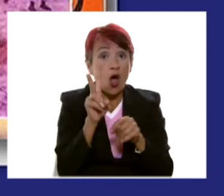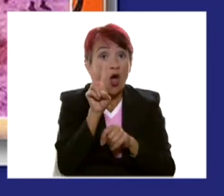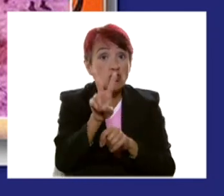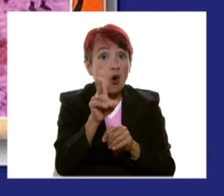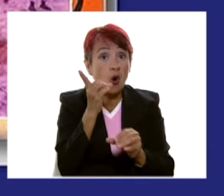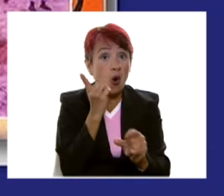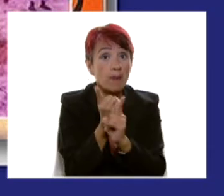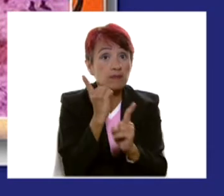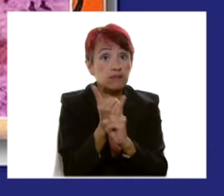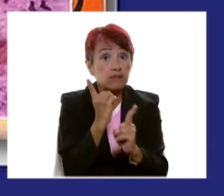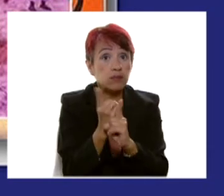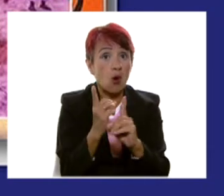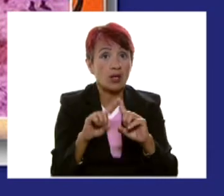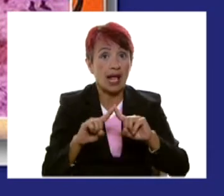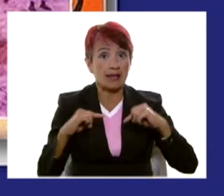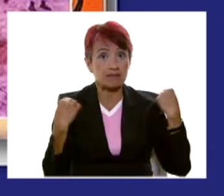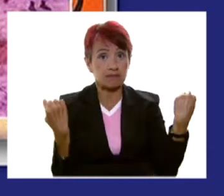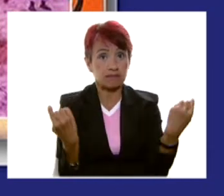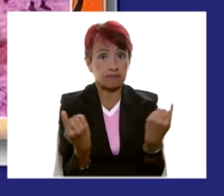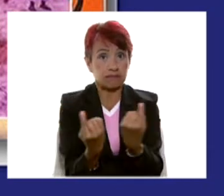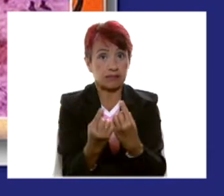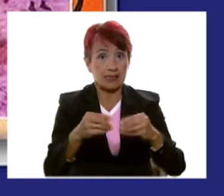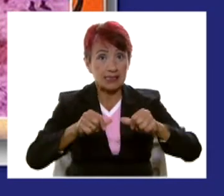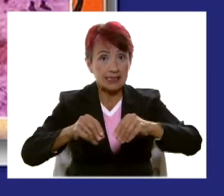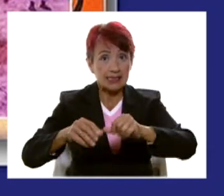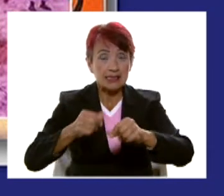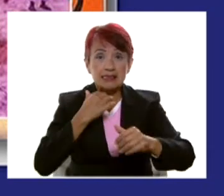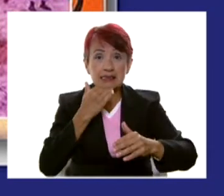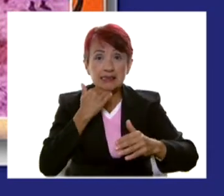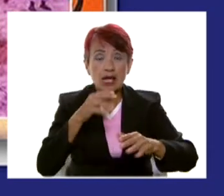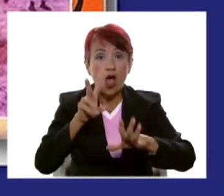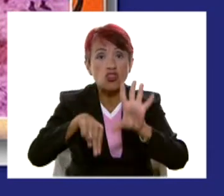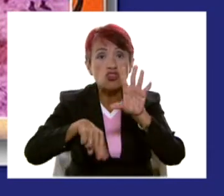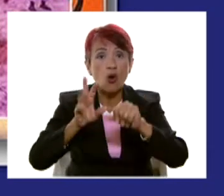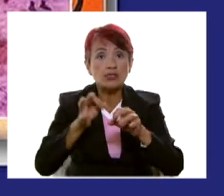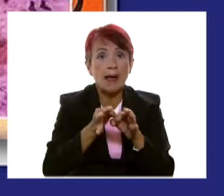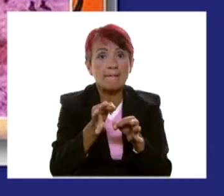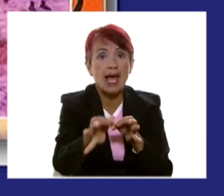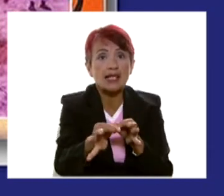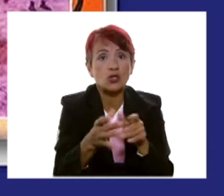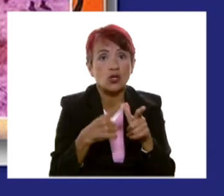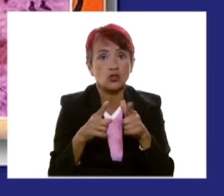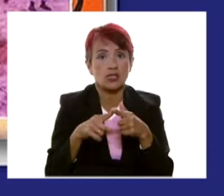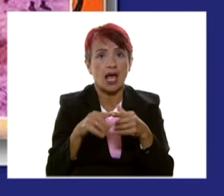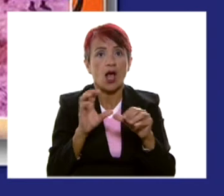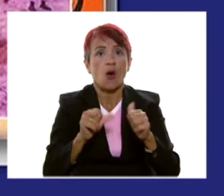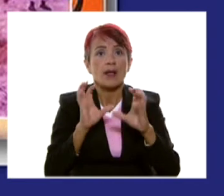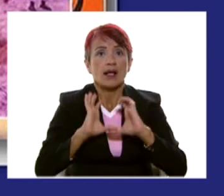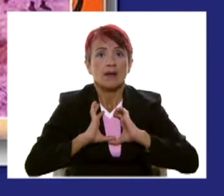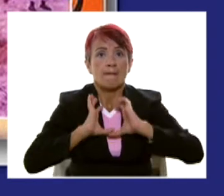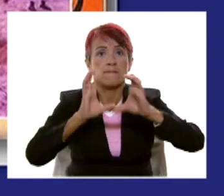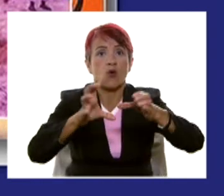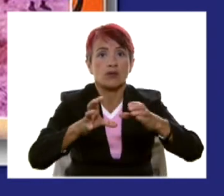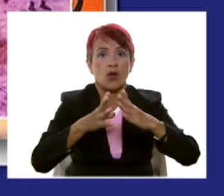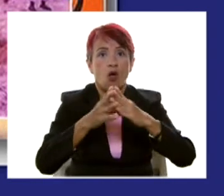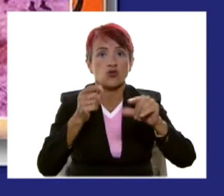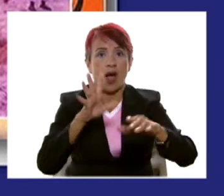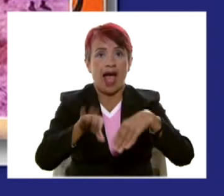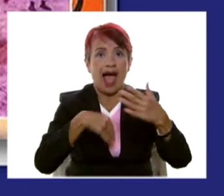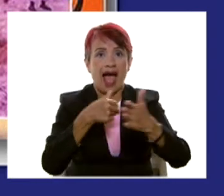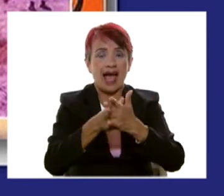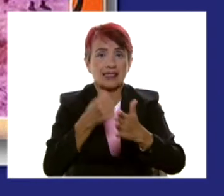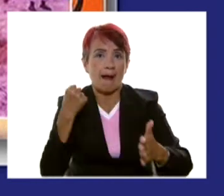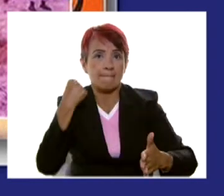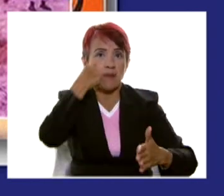competidores colocados sobre un círculo de arena a una distancia aproximada de 12 metros. Empiezan a lanzarse los cardones hasta golpearse